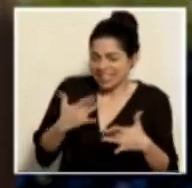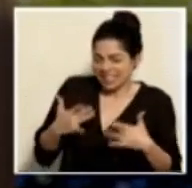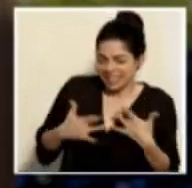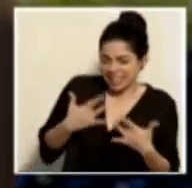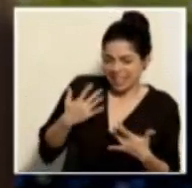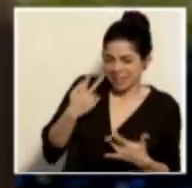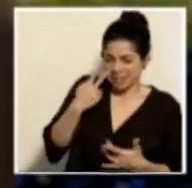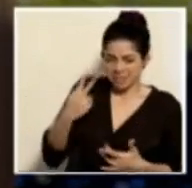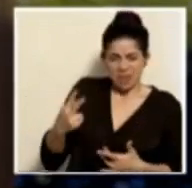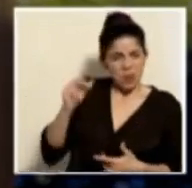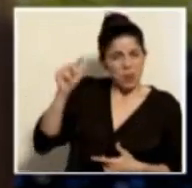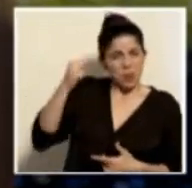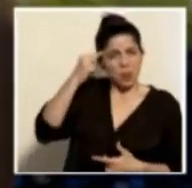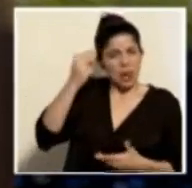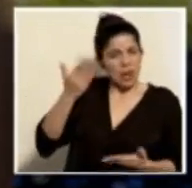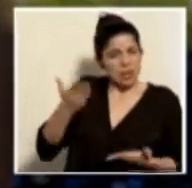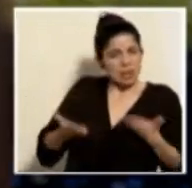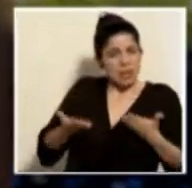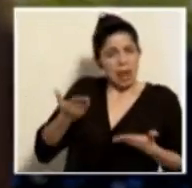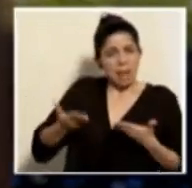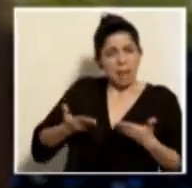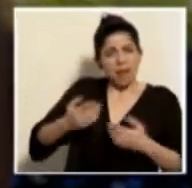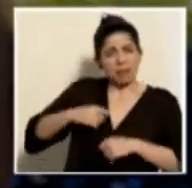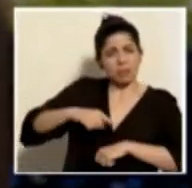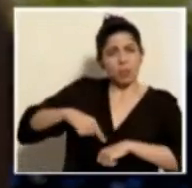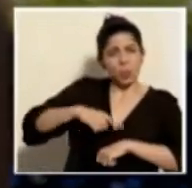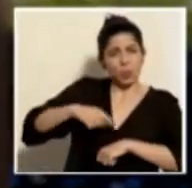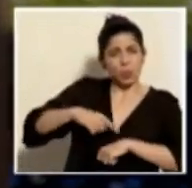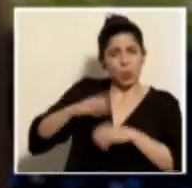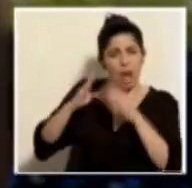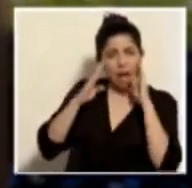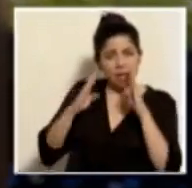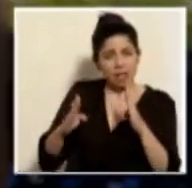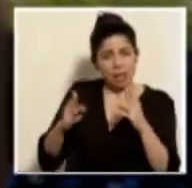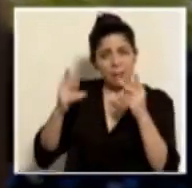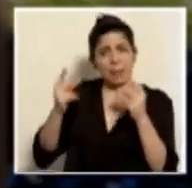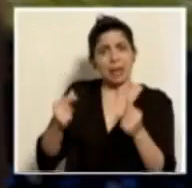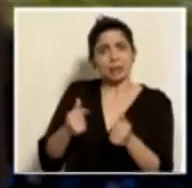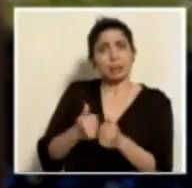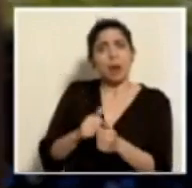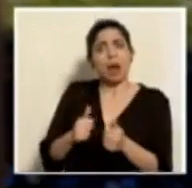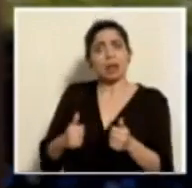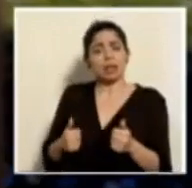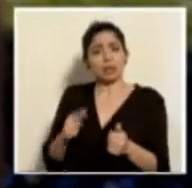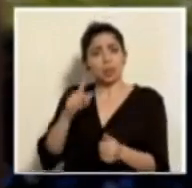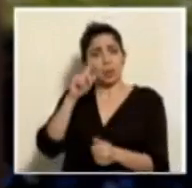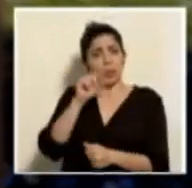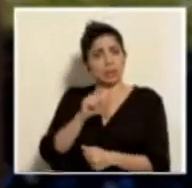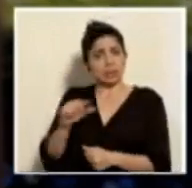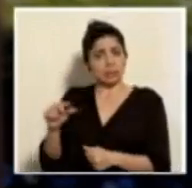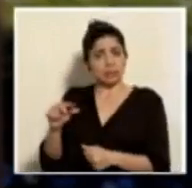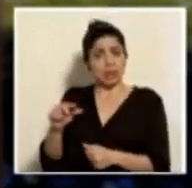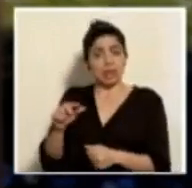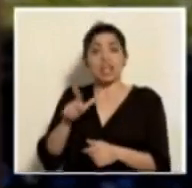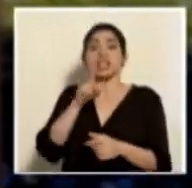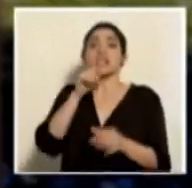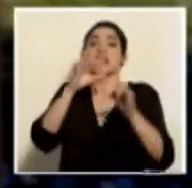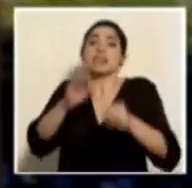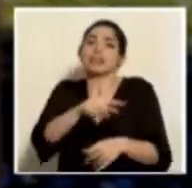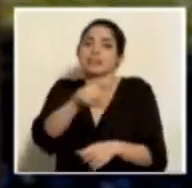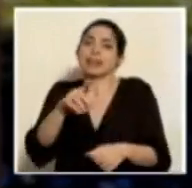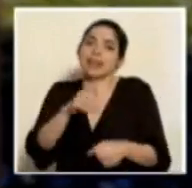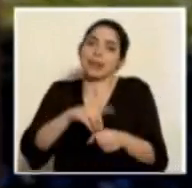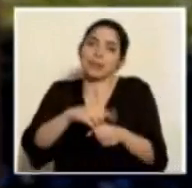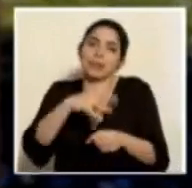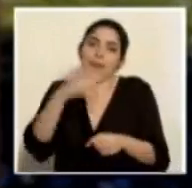gobierno quizá se ha tardado un poco en atenderlo, el presupuesto se retrasó una semana, por decisión de los diputados que sí se fueron